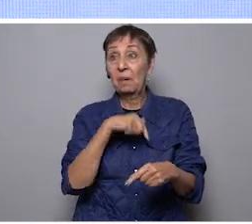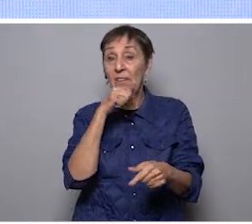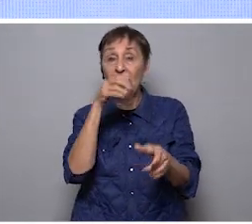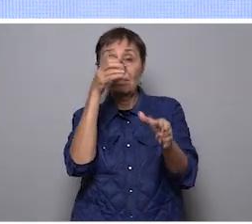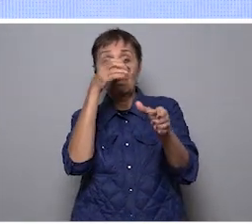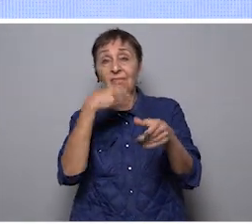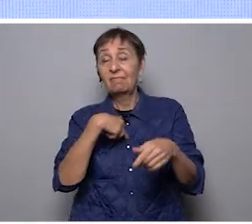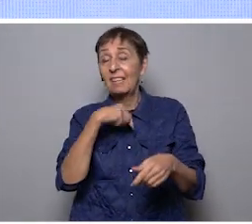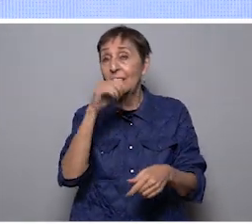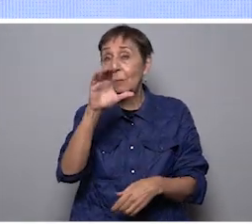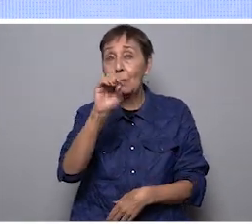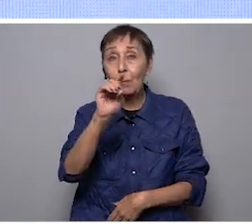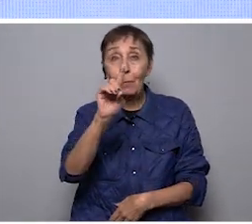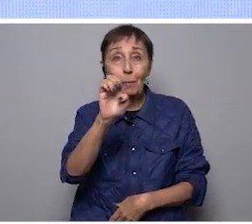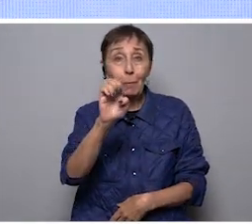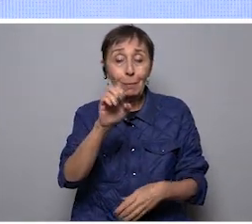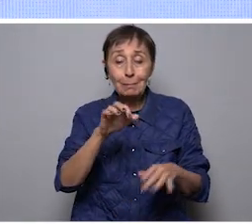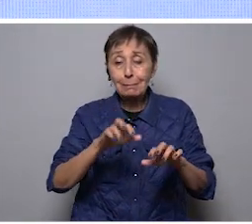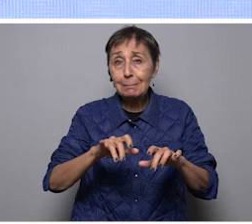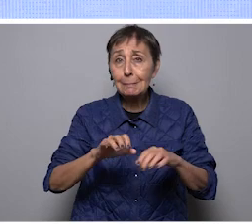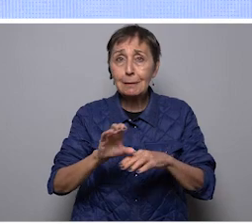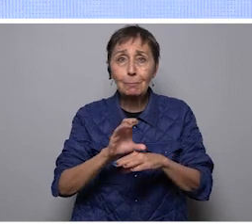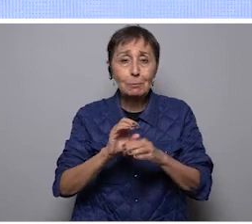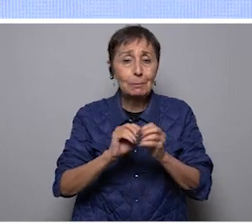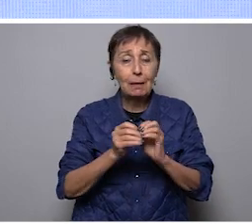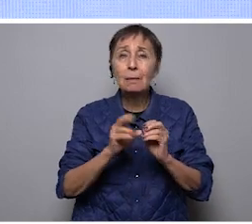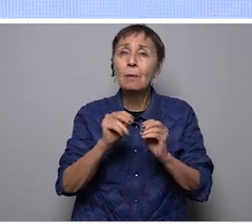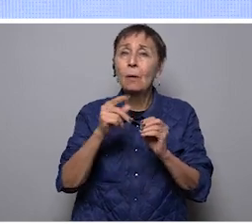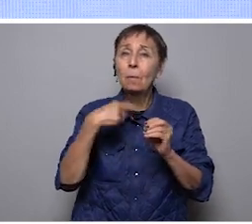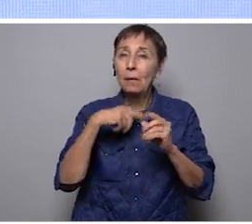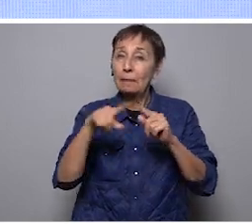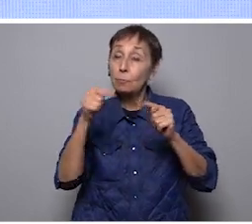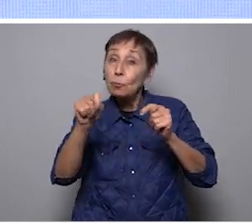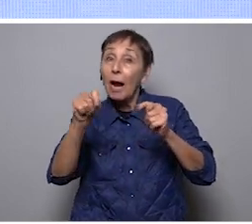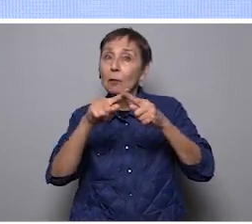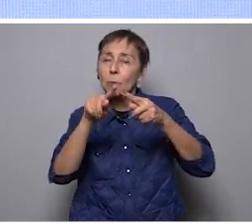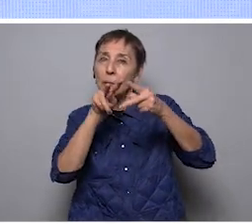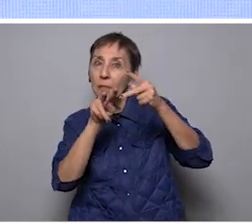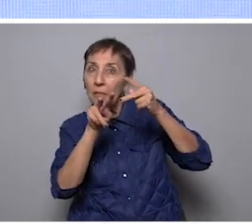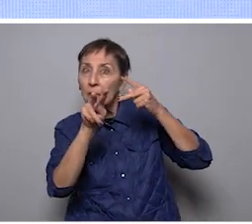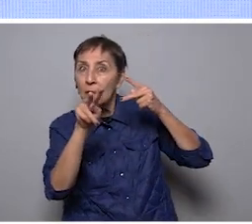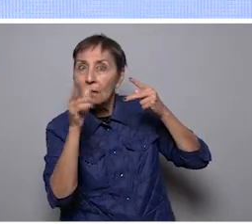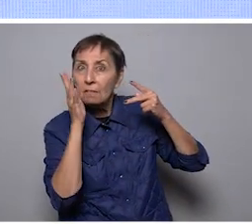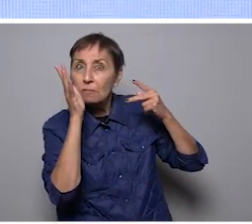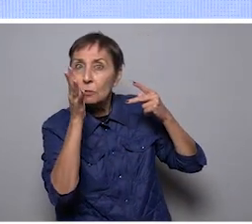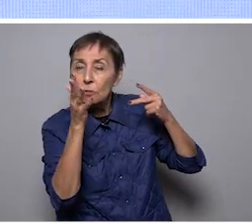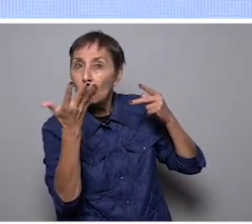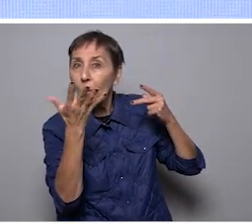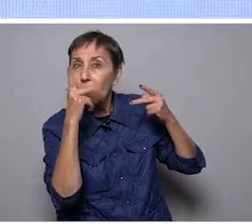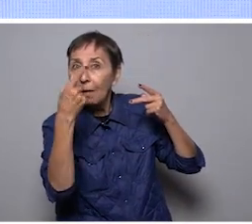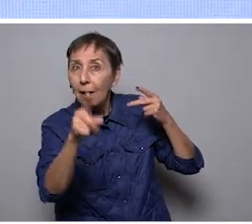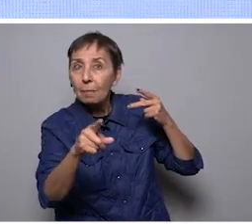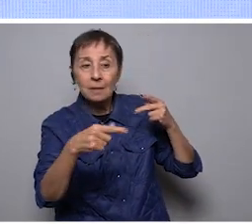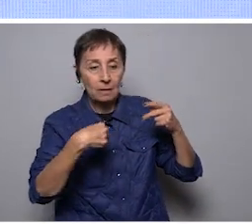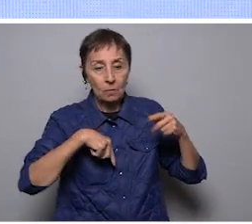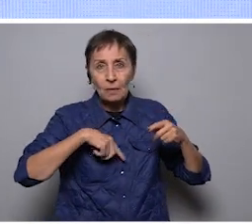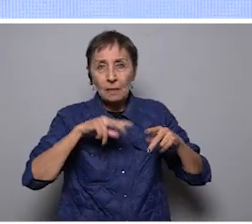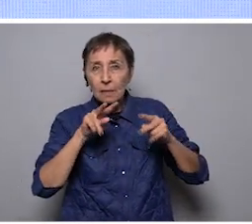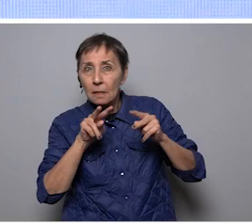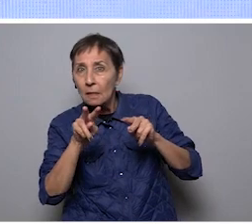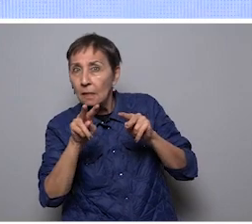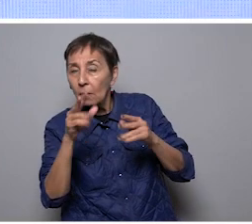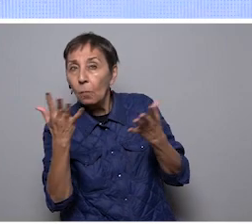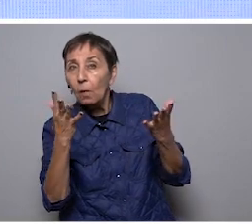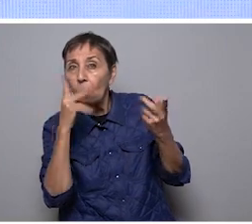intentando entender Cómo funciona el futuro y cómo los que están aquí están anticipándose a lo que viene pero necesitamos que